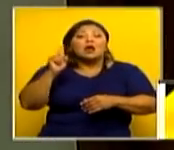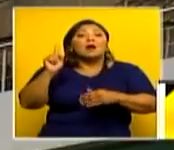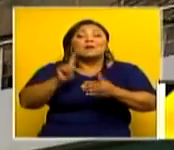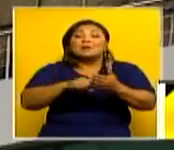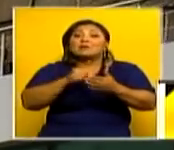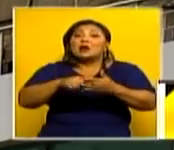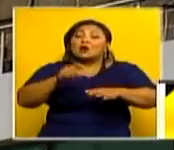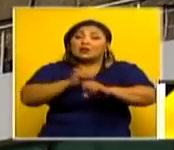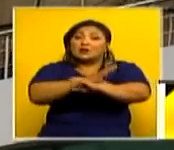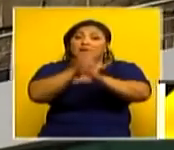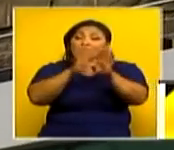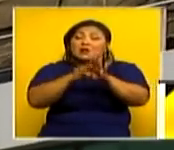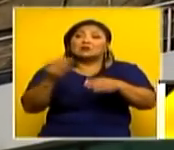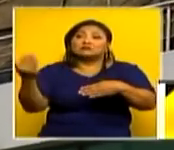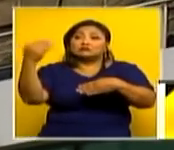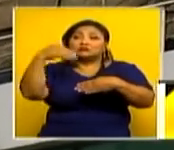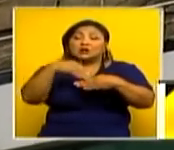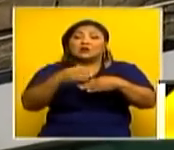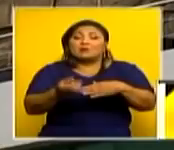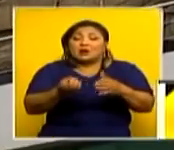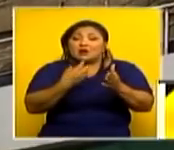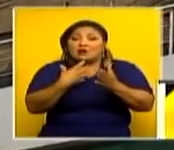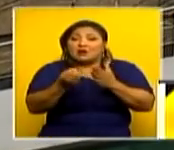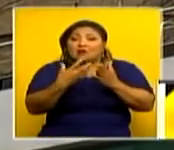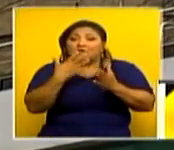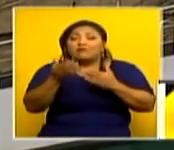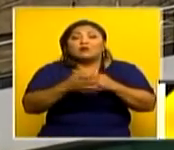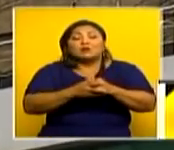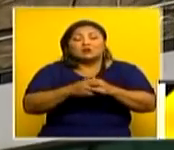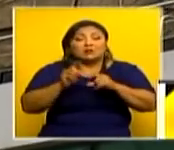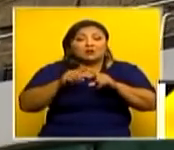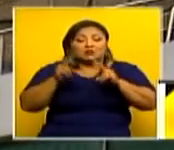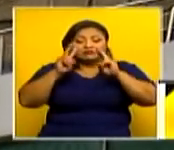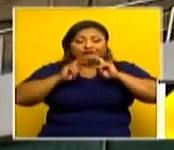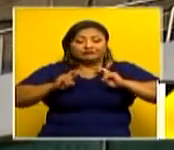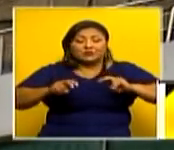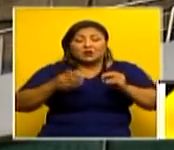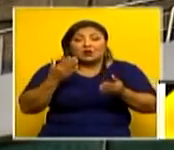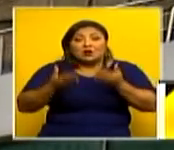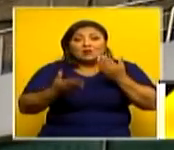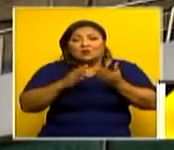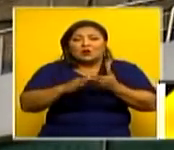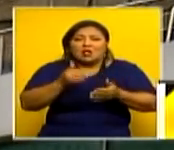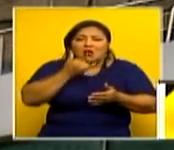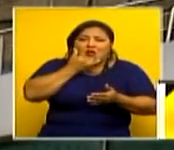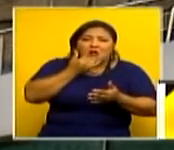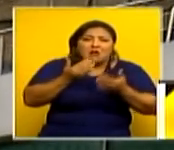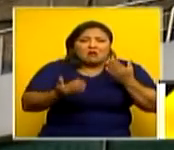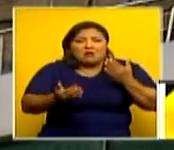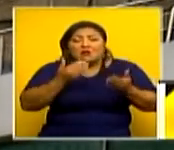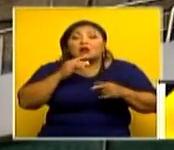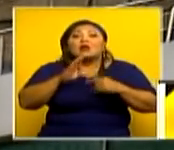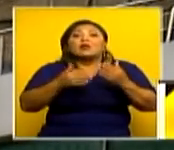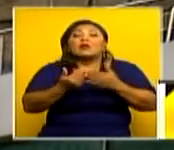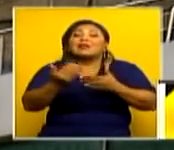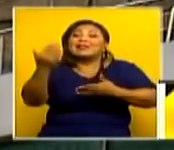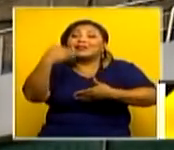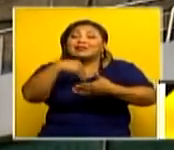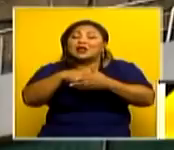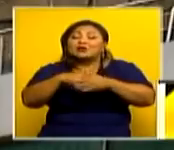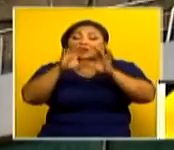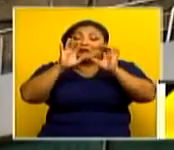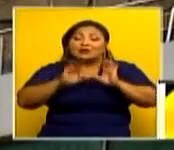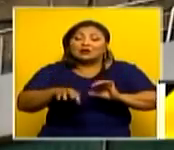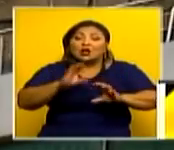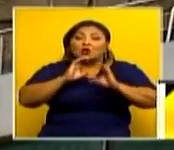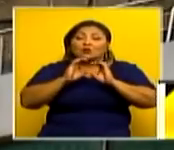ingresó a la Corte para evitar declaraciones a la prensa. La investigación se da por supuestas irregularidades al interior de la Secretaría de